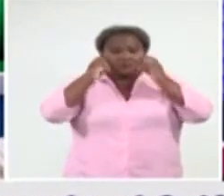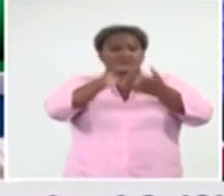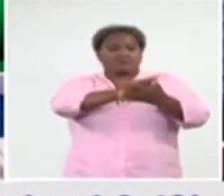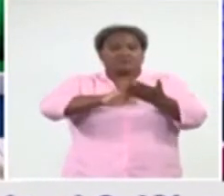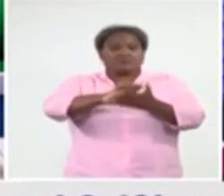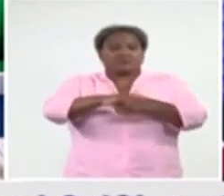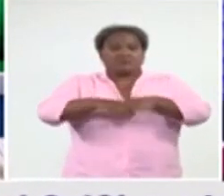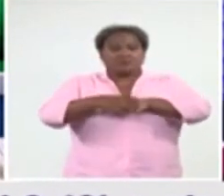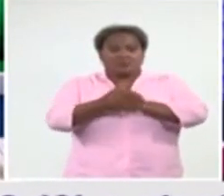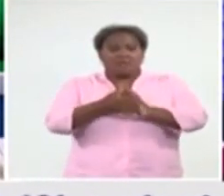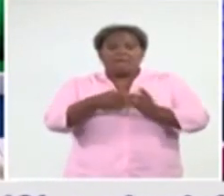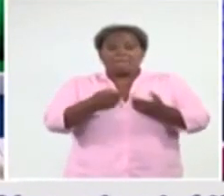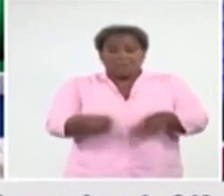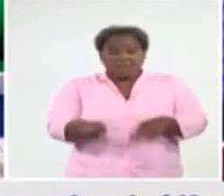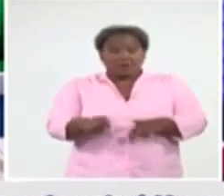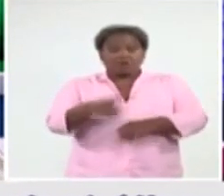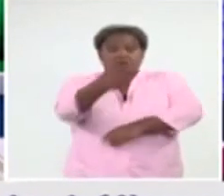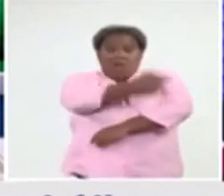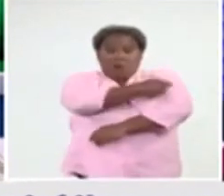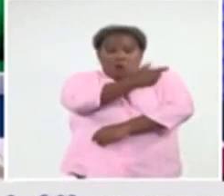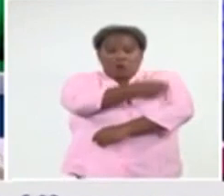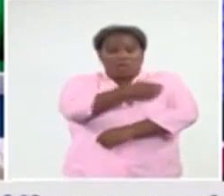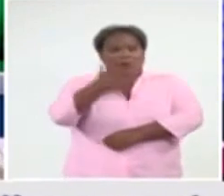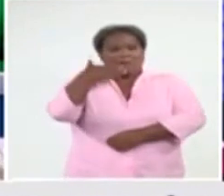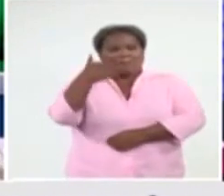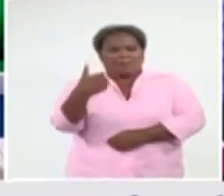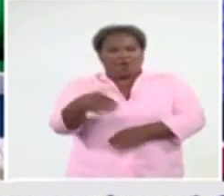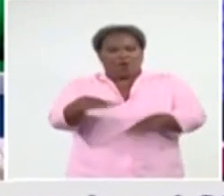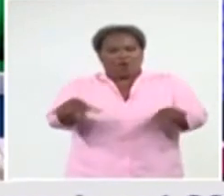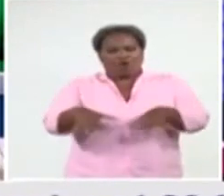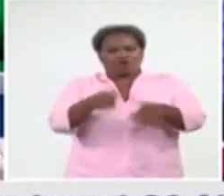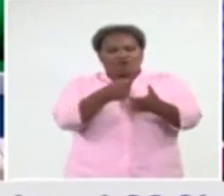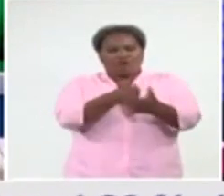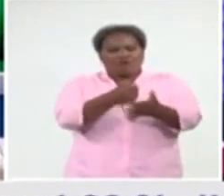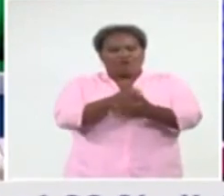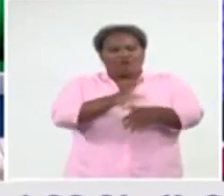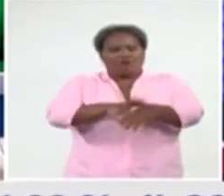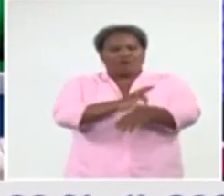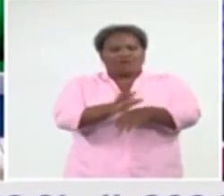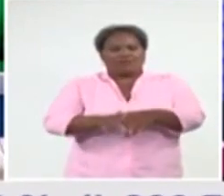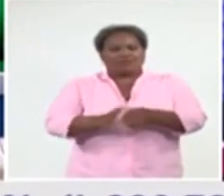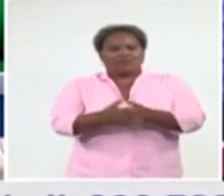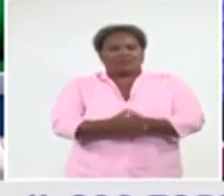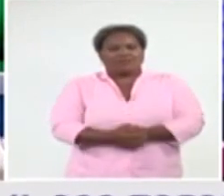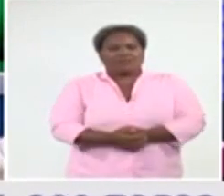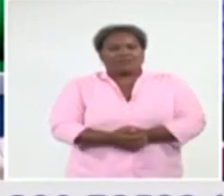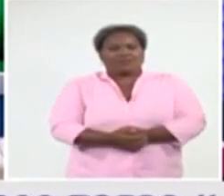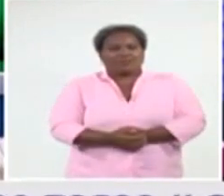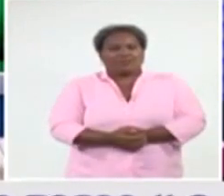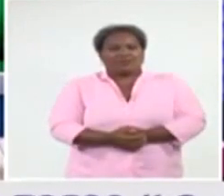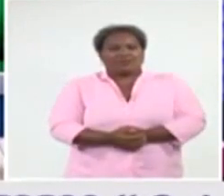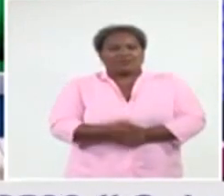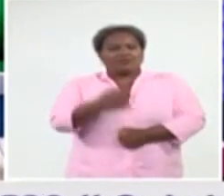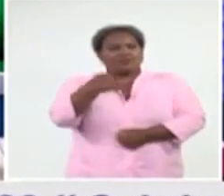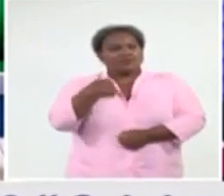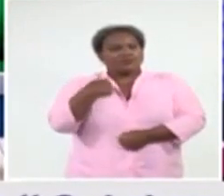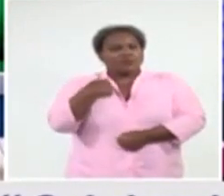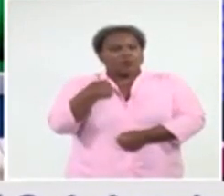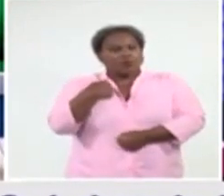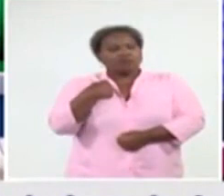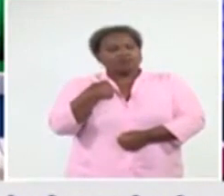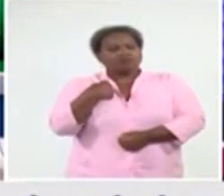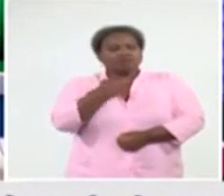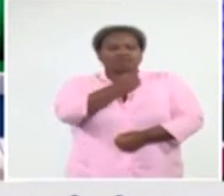condiciones para enfrentar la pandemia cuando logremos esos porcientos. Yo quisiera, si me lo permiten y me